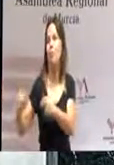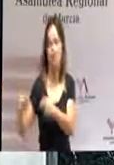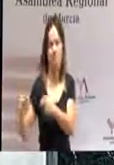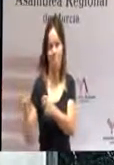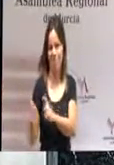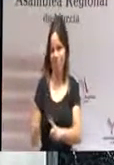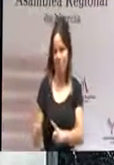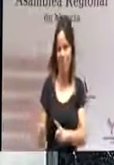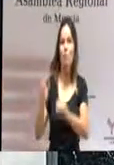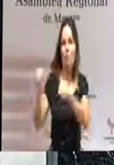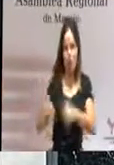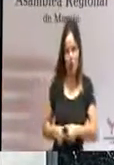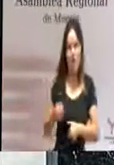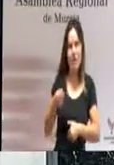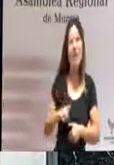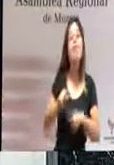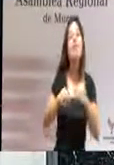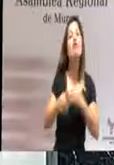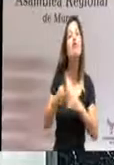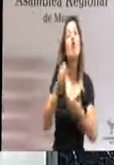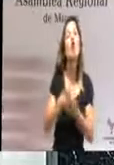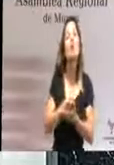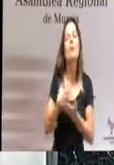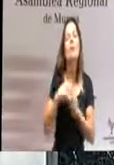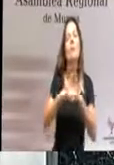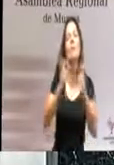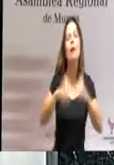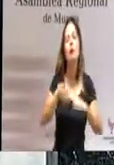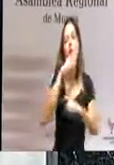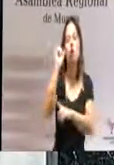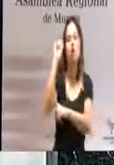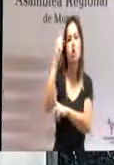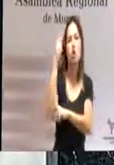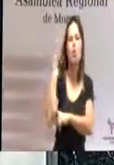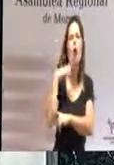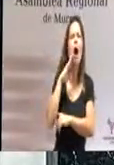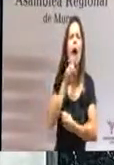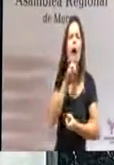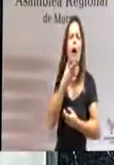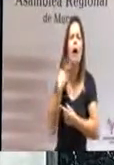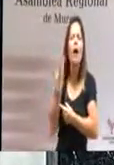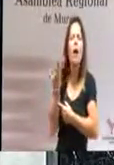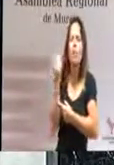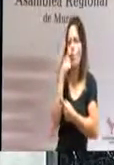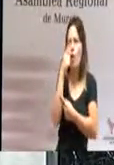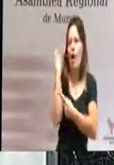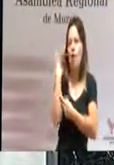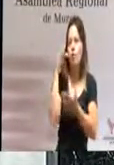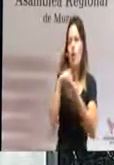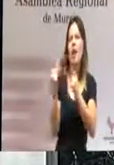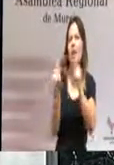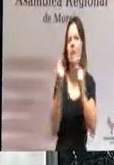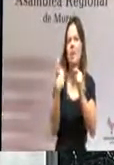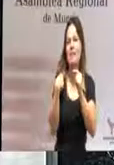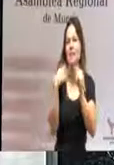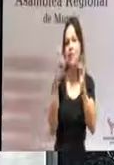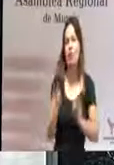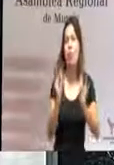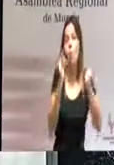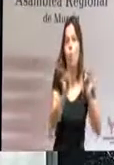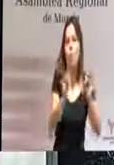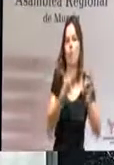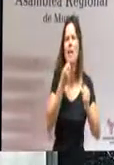Le volveremos a poner encima de la mesa ese pacto por el sol del que le hablamos hace un año en su debate de investidura. Ni